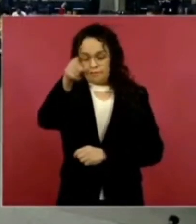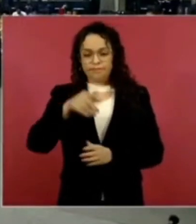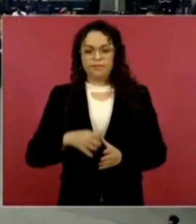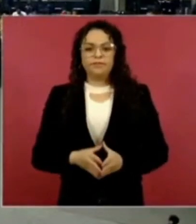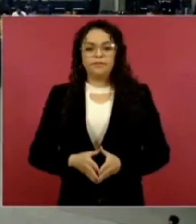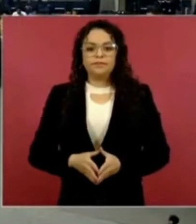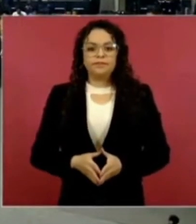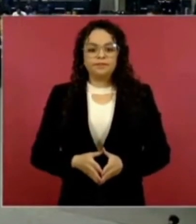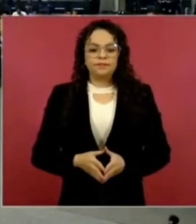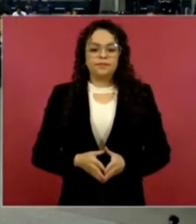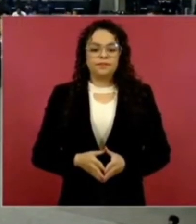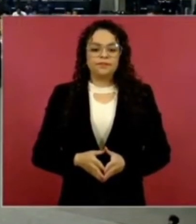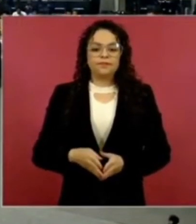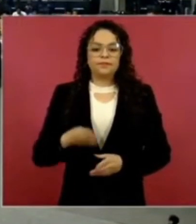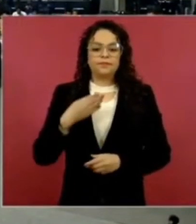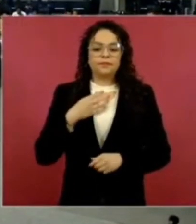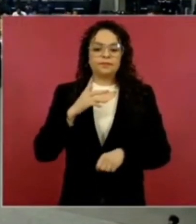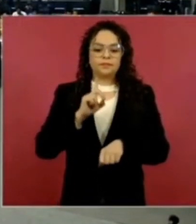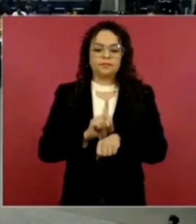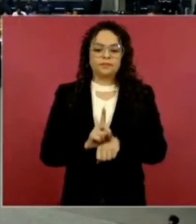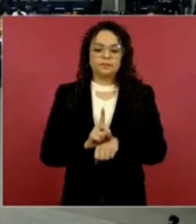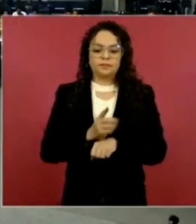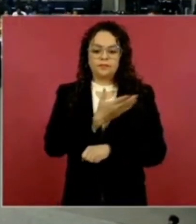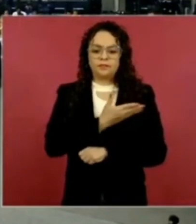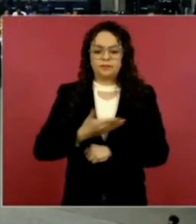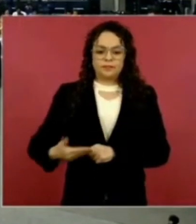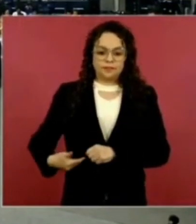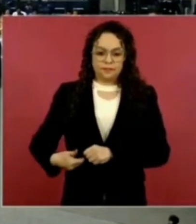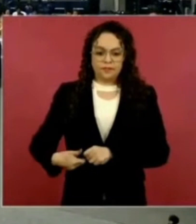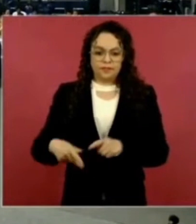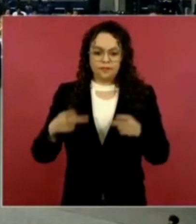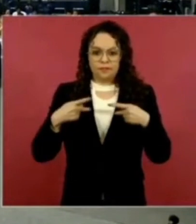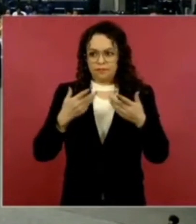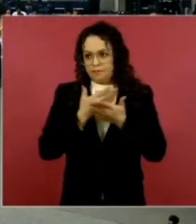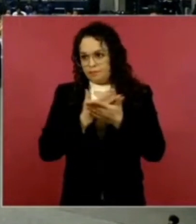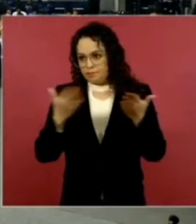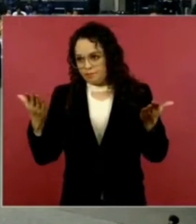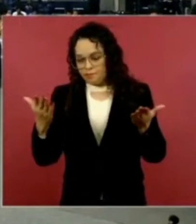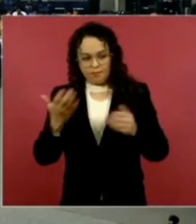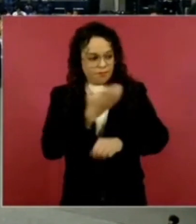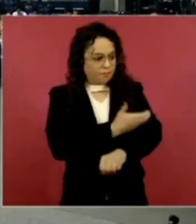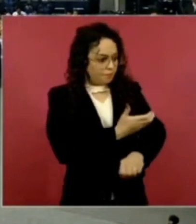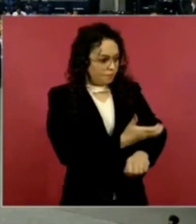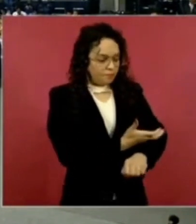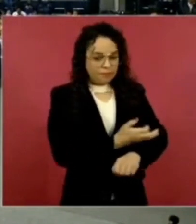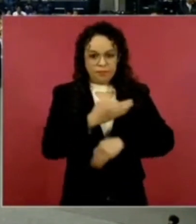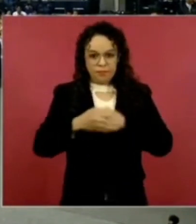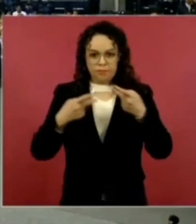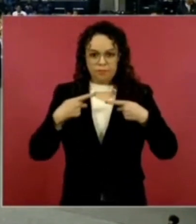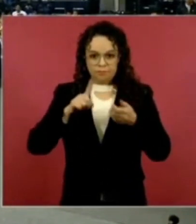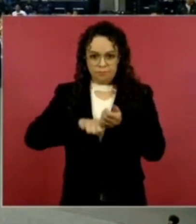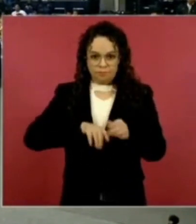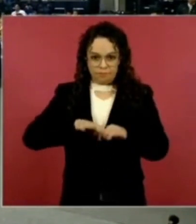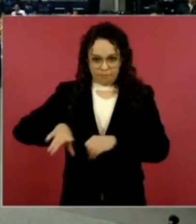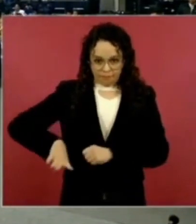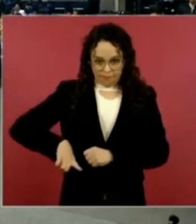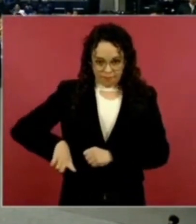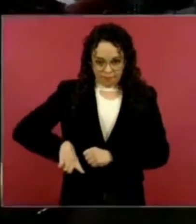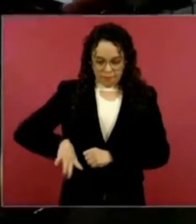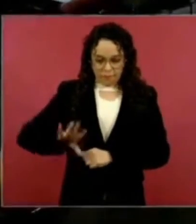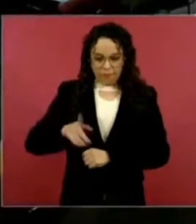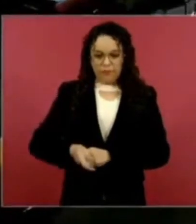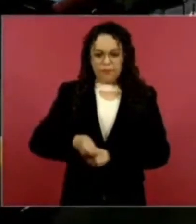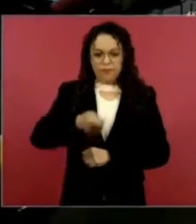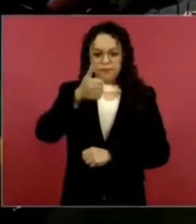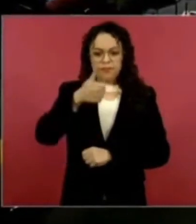Buenos días, presidente, todos los mexicanos y servidores públicos que nos acompañan como colegas. Presidente, antes de iniciar